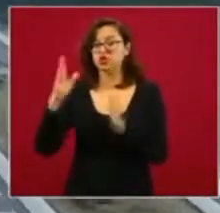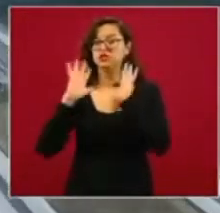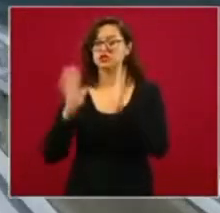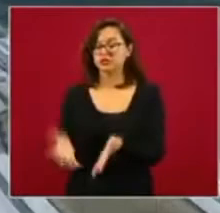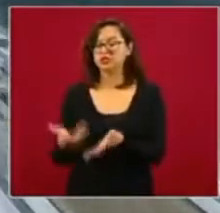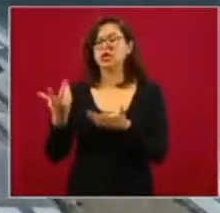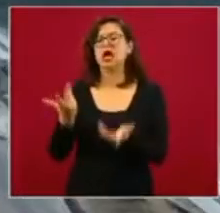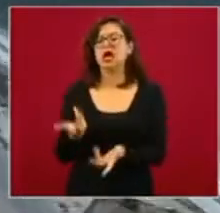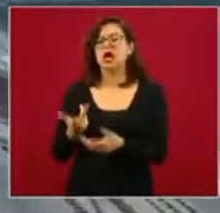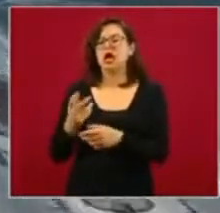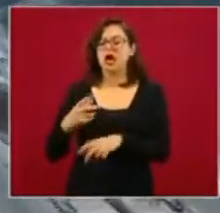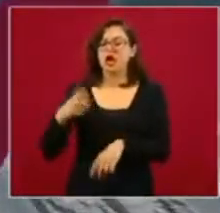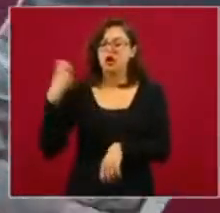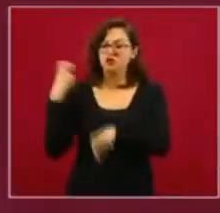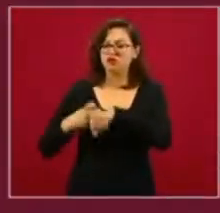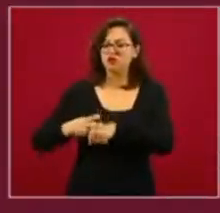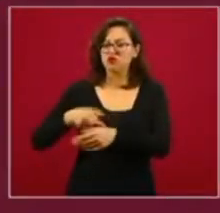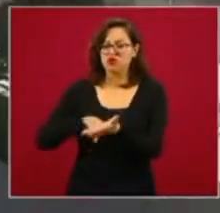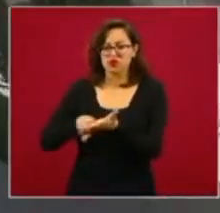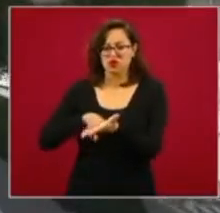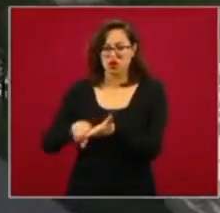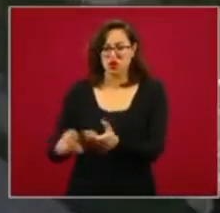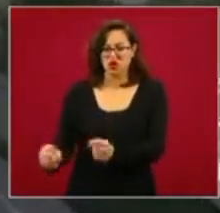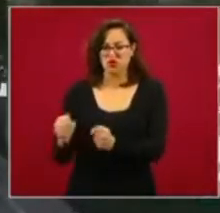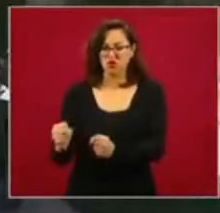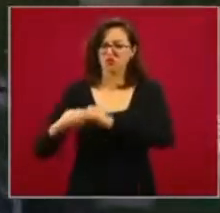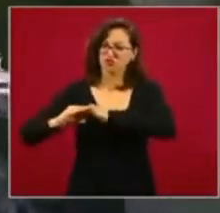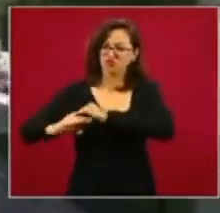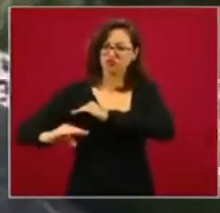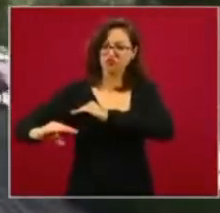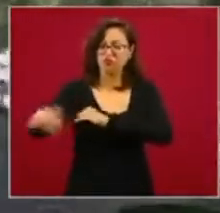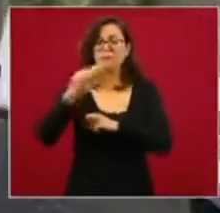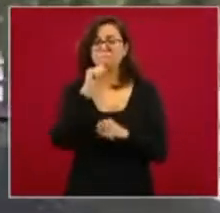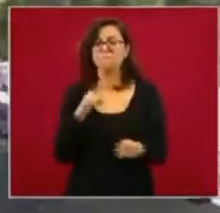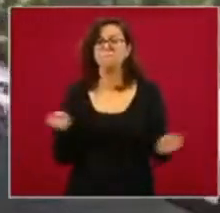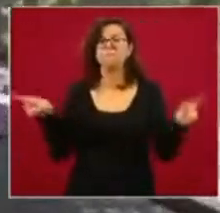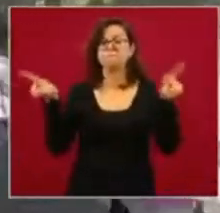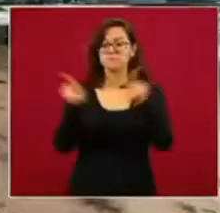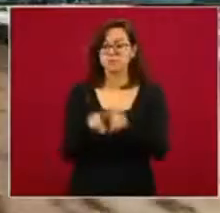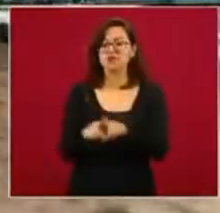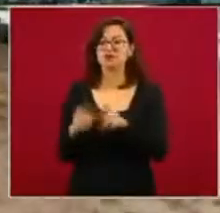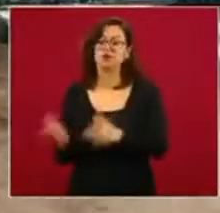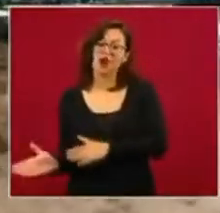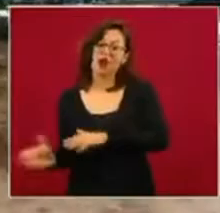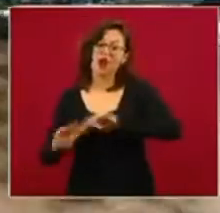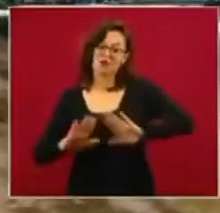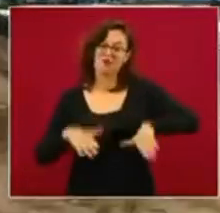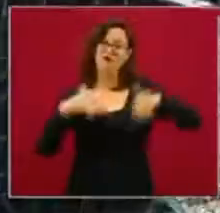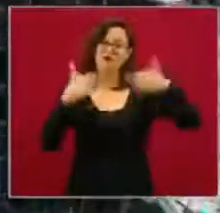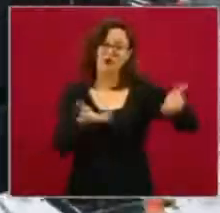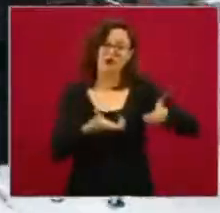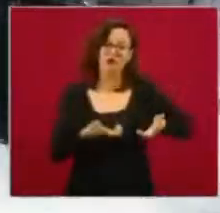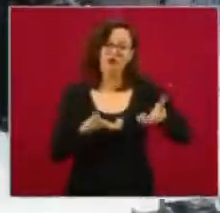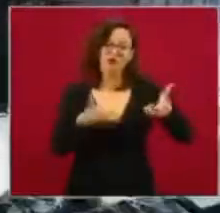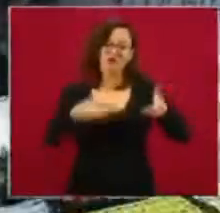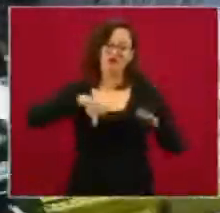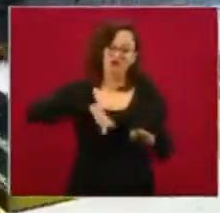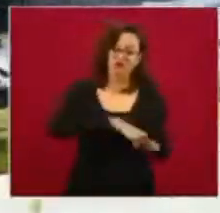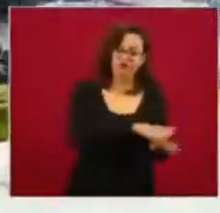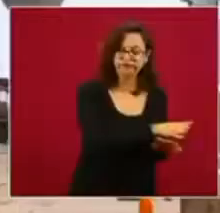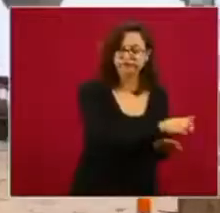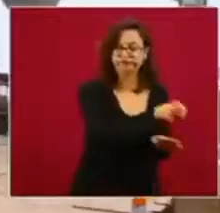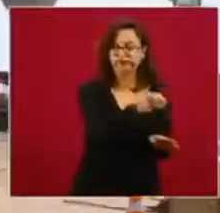base hidráulica y concreto magro. En el eje troncal de circulación y obras complementarias, se realiza la sustitución de terreno